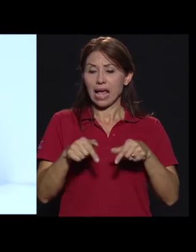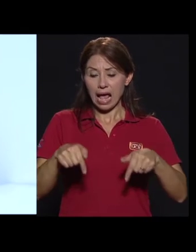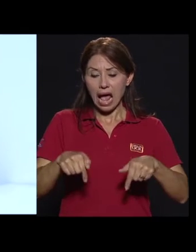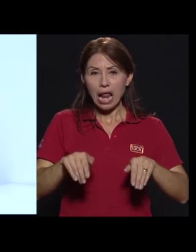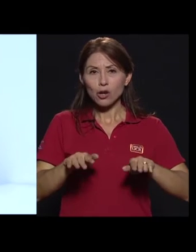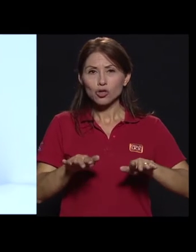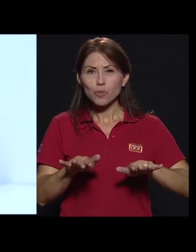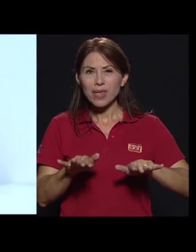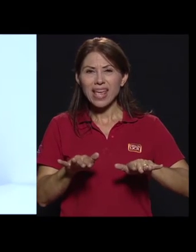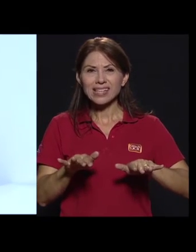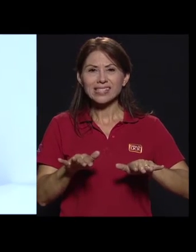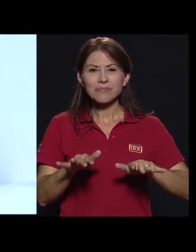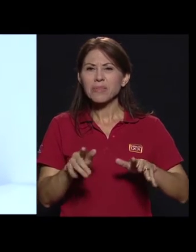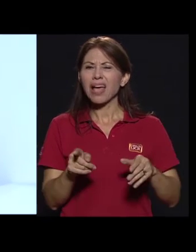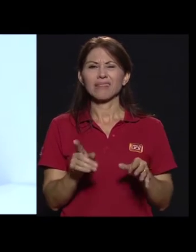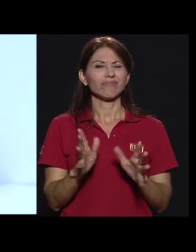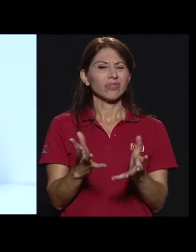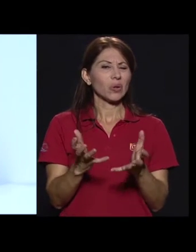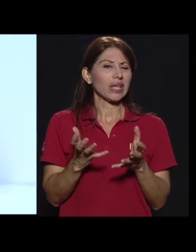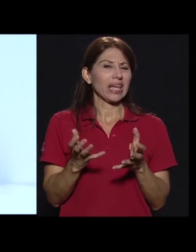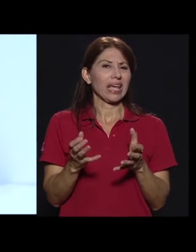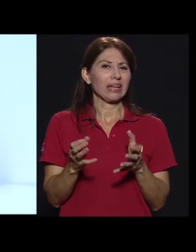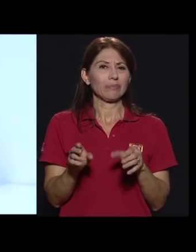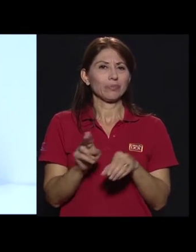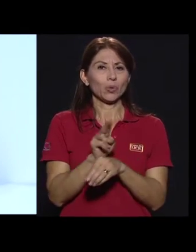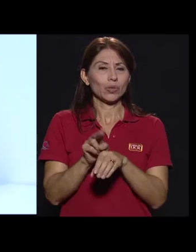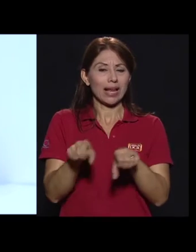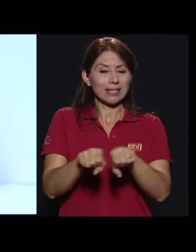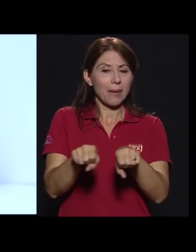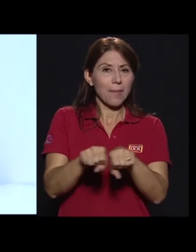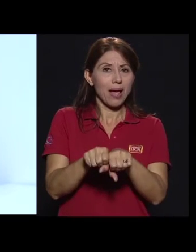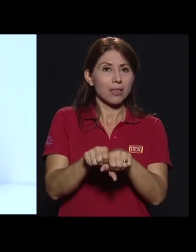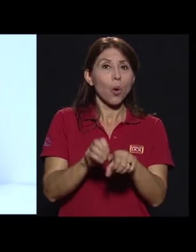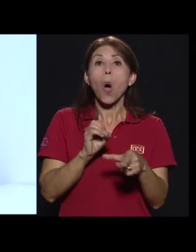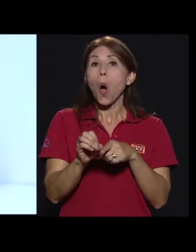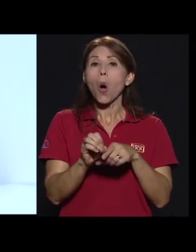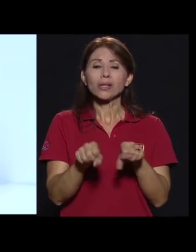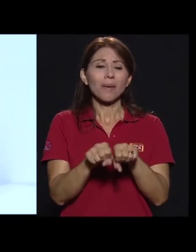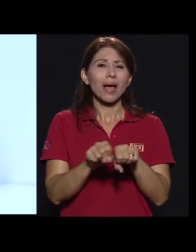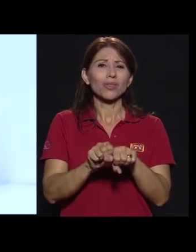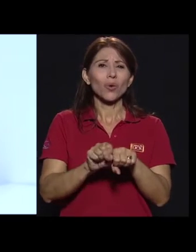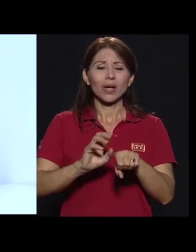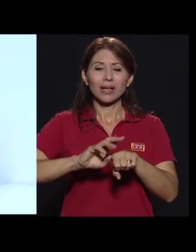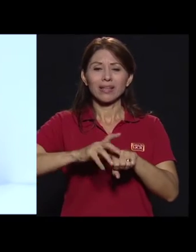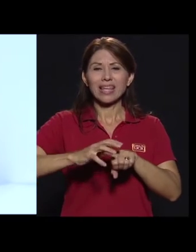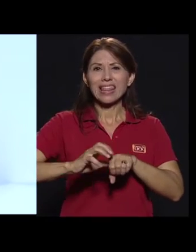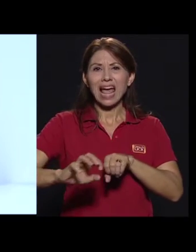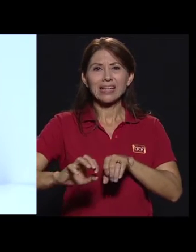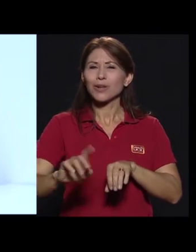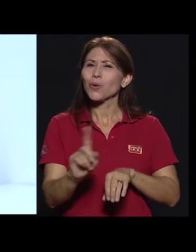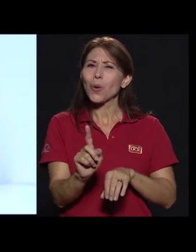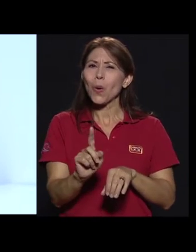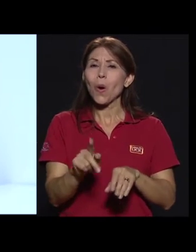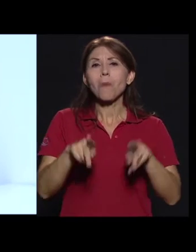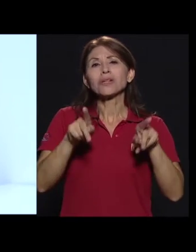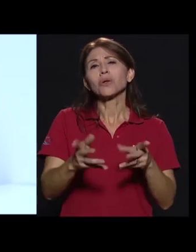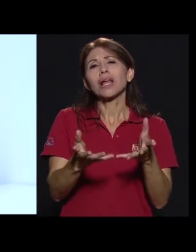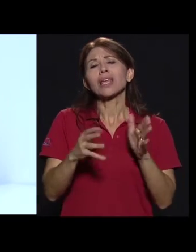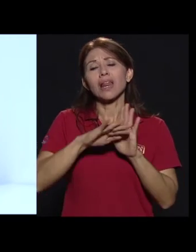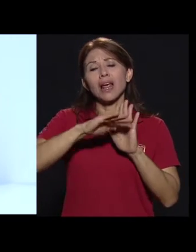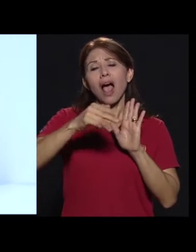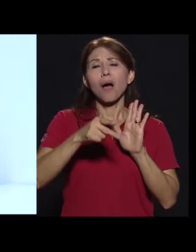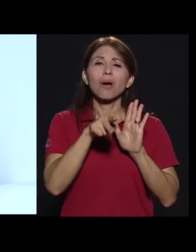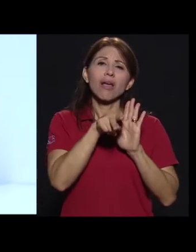empieza a no querer ponerse calzado, o no quitarse el calzado, o ni siquiera levantarse de la cama, ya no quieren caminar,